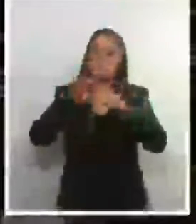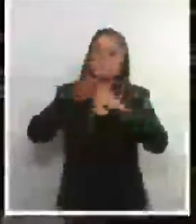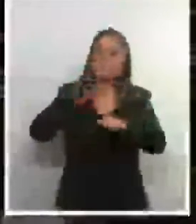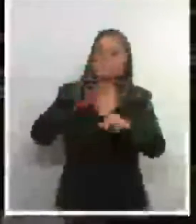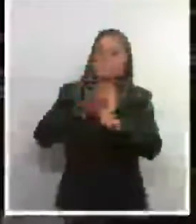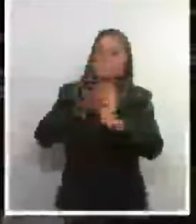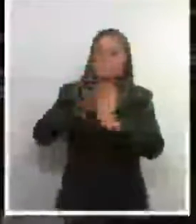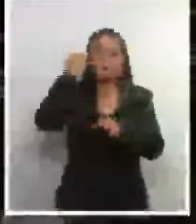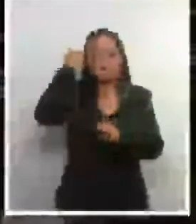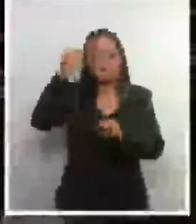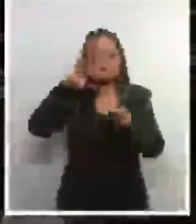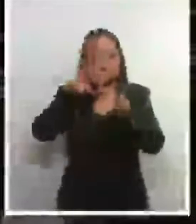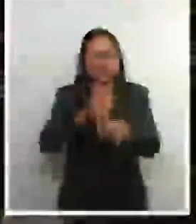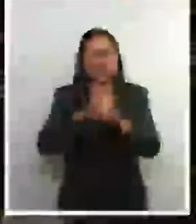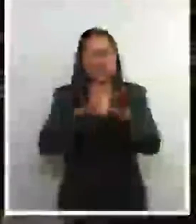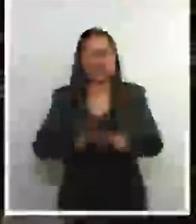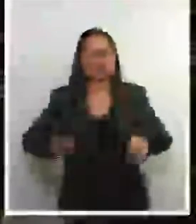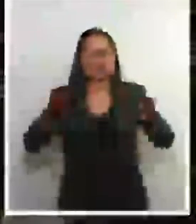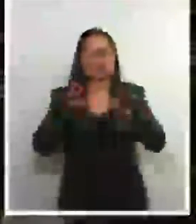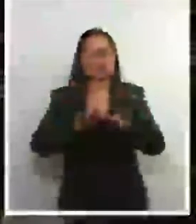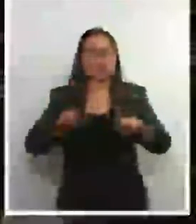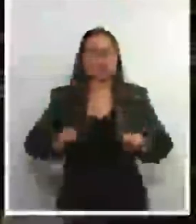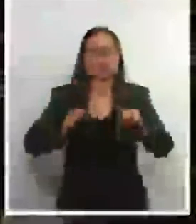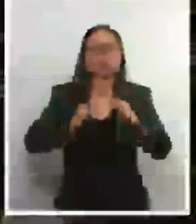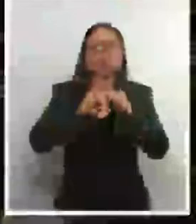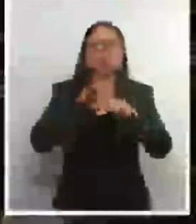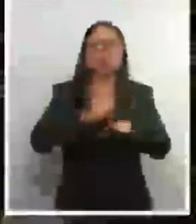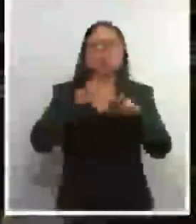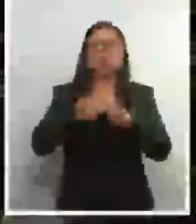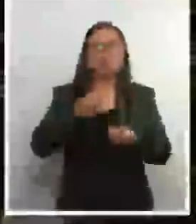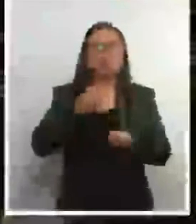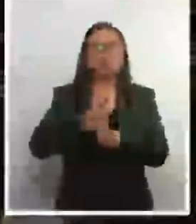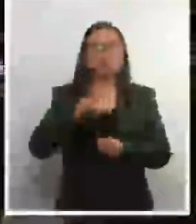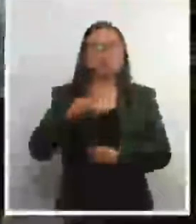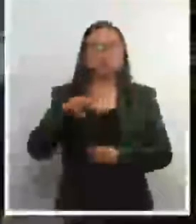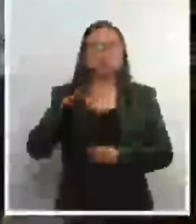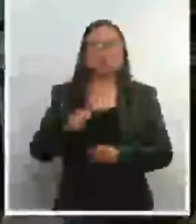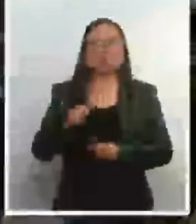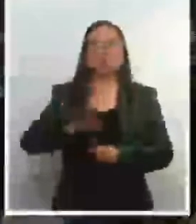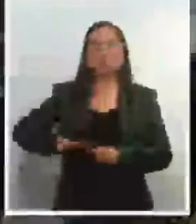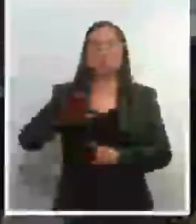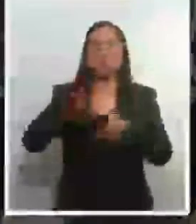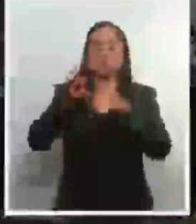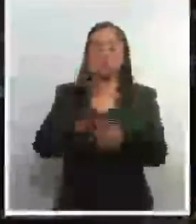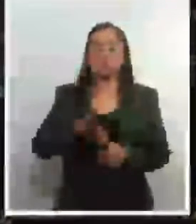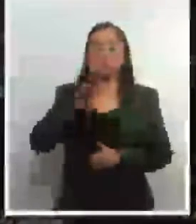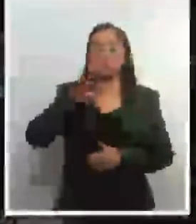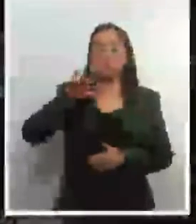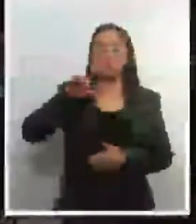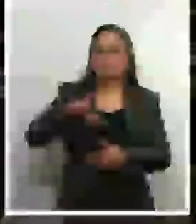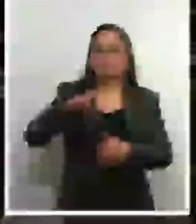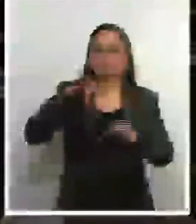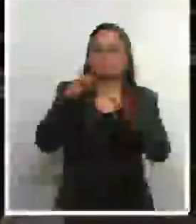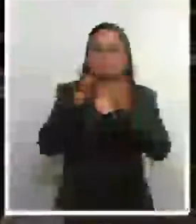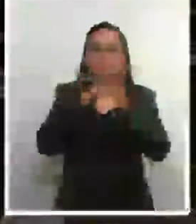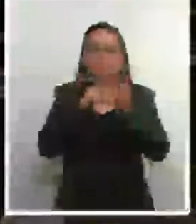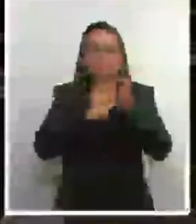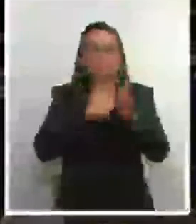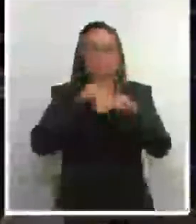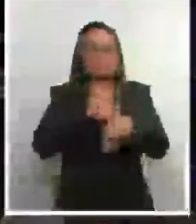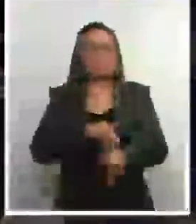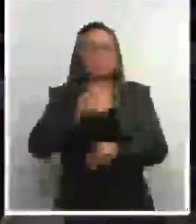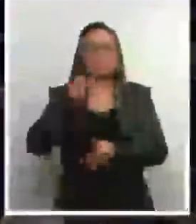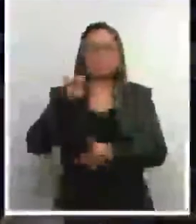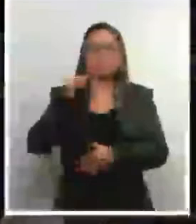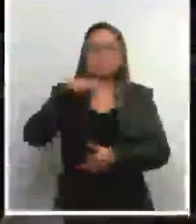principios, en el cual se señala que las instituciones de seguridad pública serán de carácter civil, disciplinado y profesional.